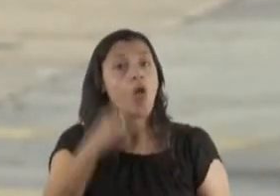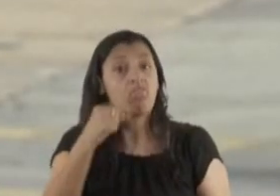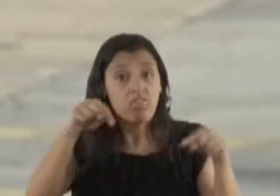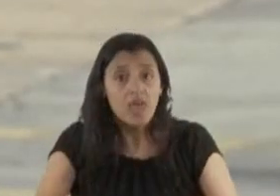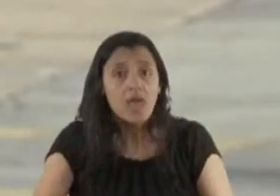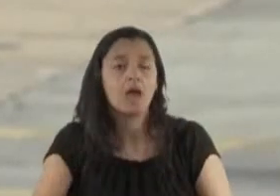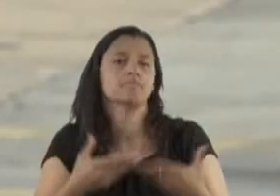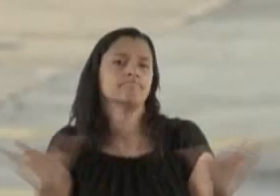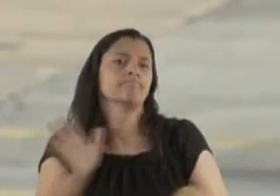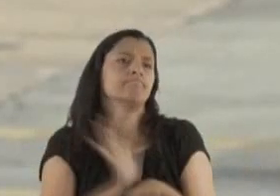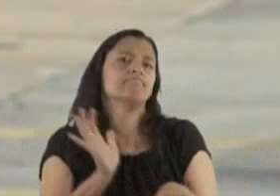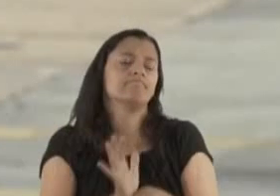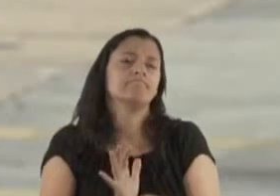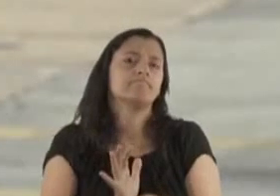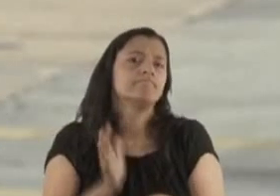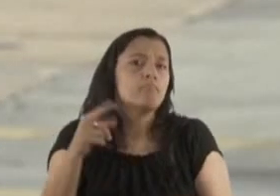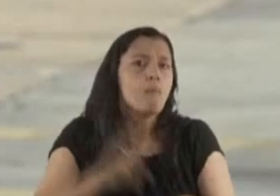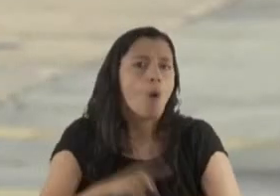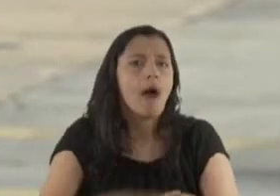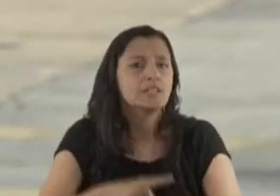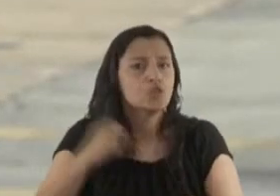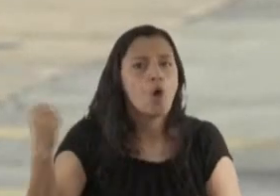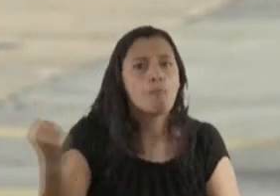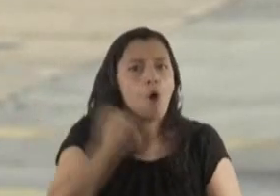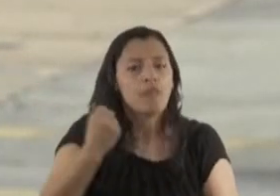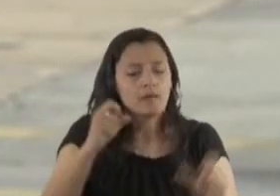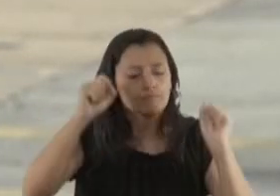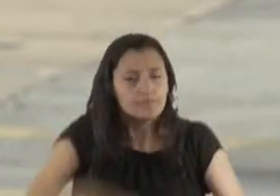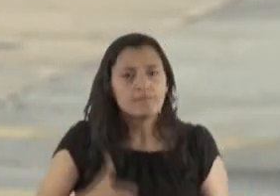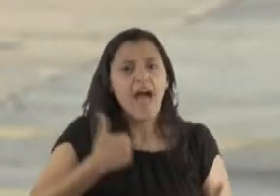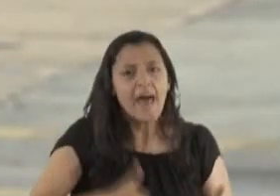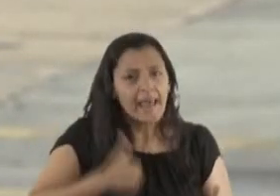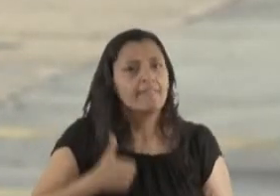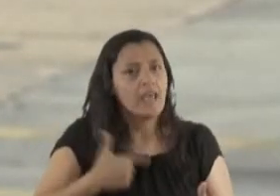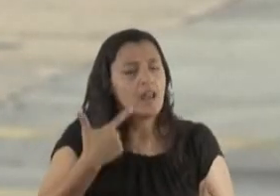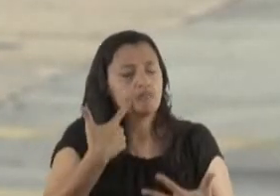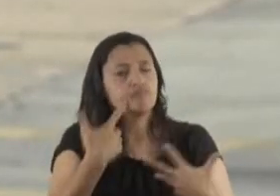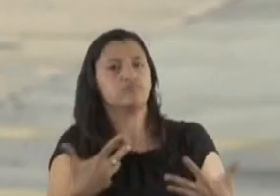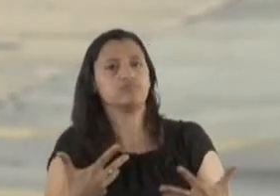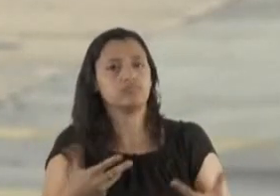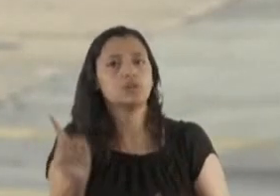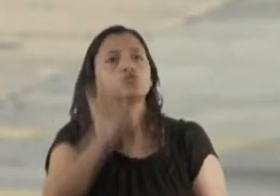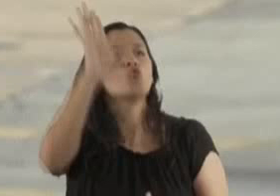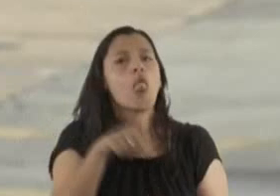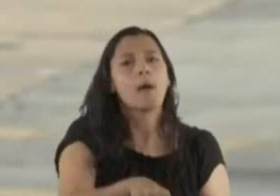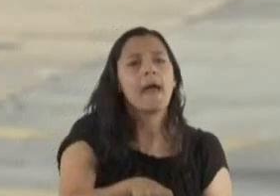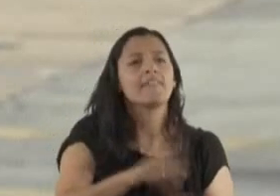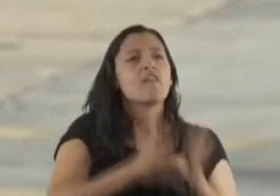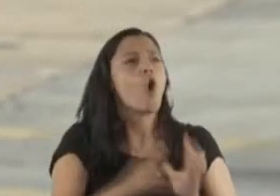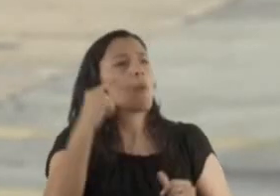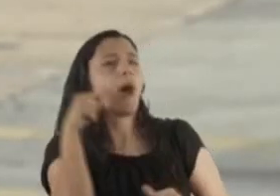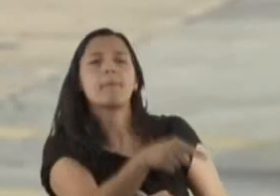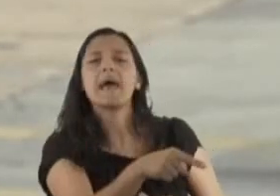inaugurando también una instancia donde donde la argentina suma prestigio a la obra no solo de su pensamiento